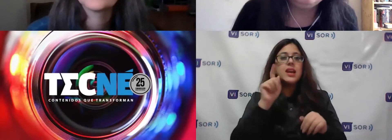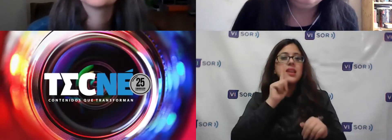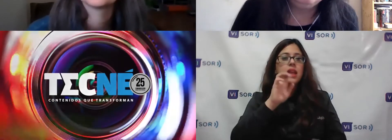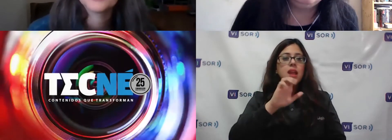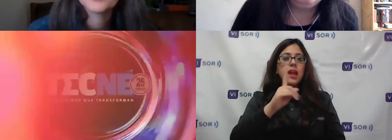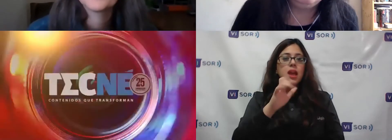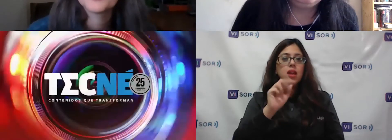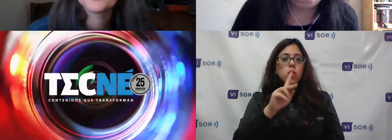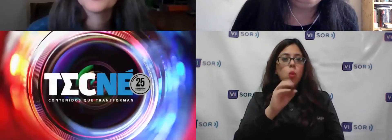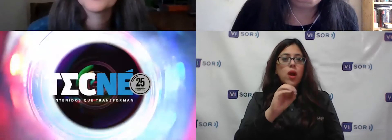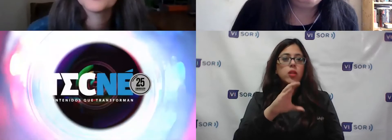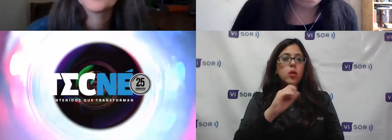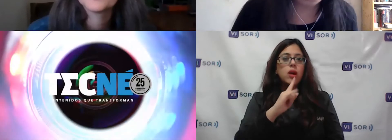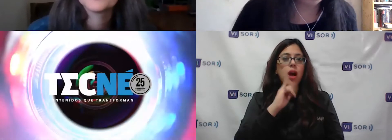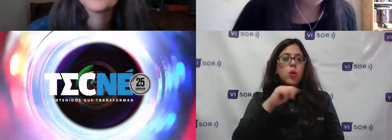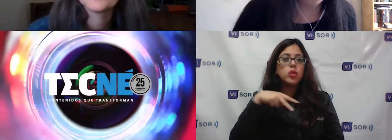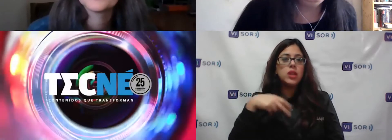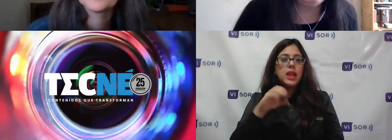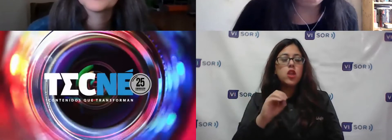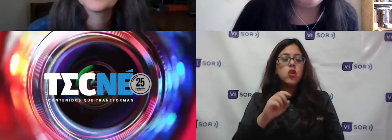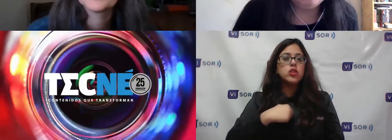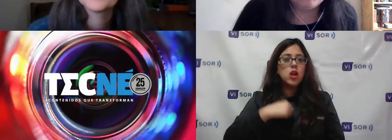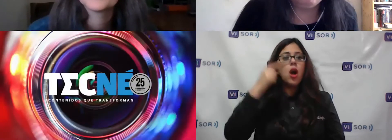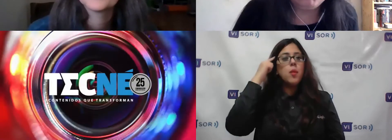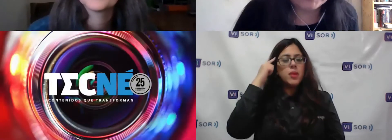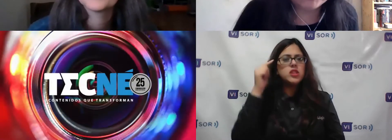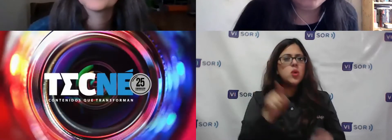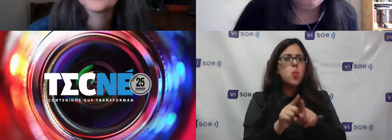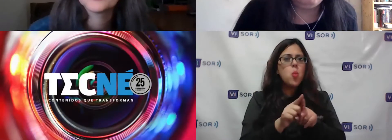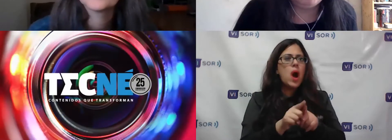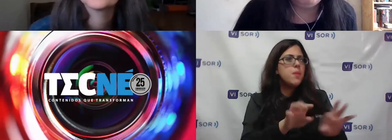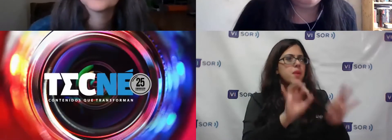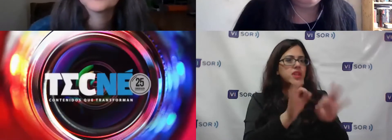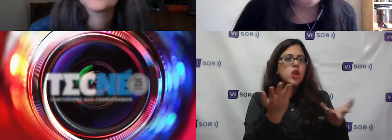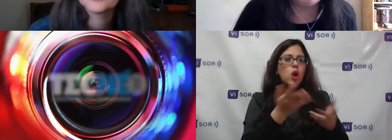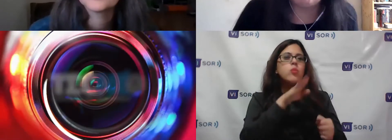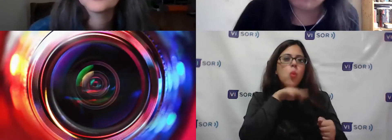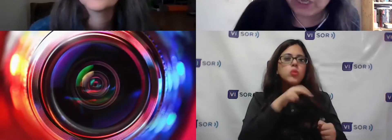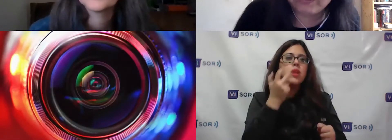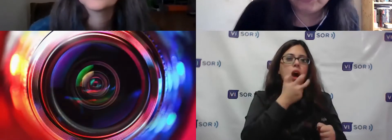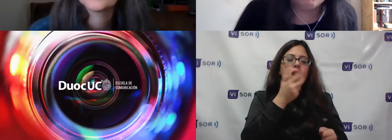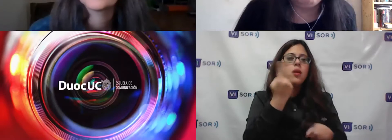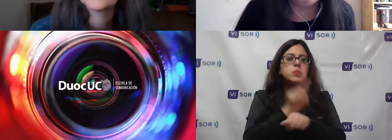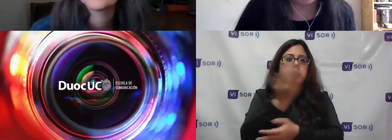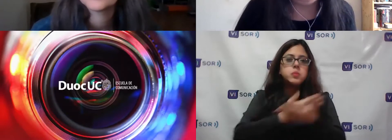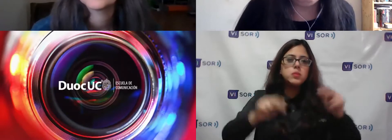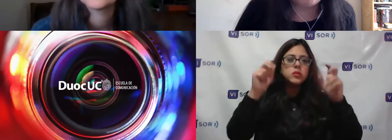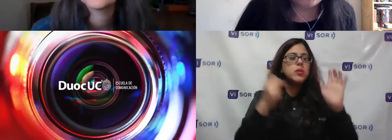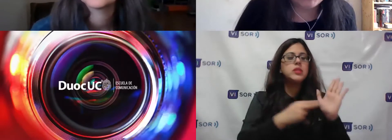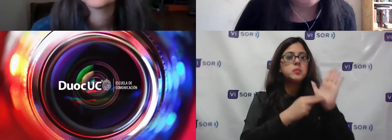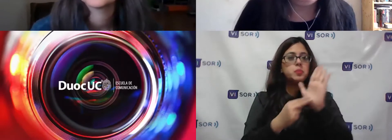que encuentro maravilloso como utiliza la oralidad la conversación como un elemento de cinematográfico y también